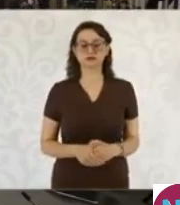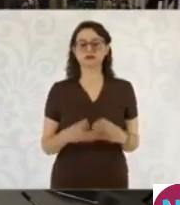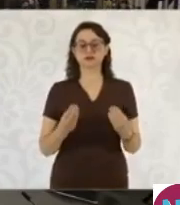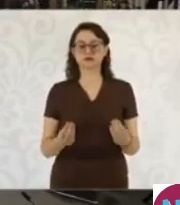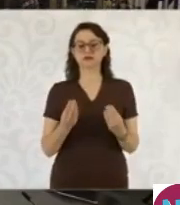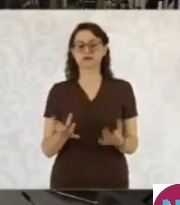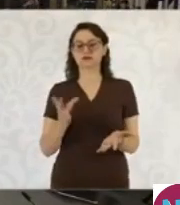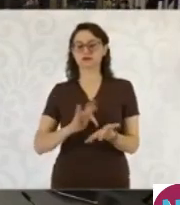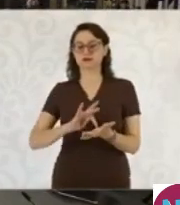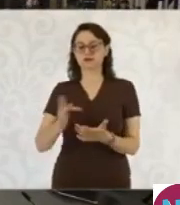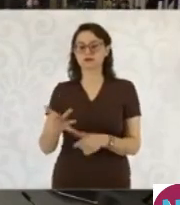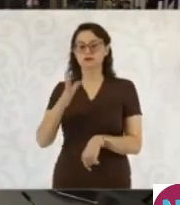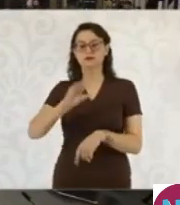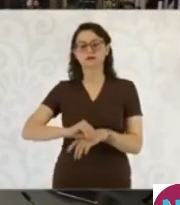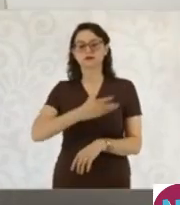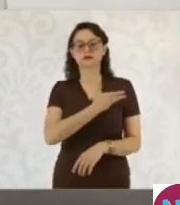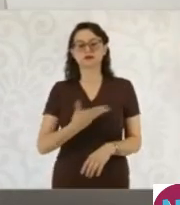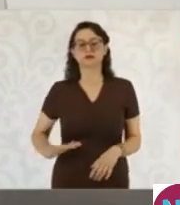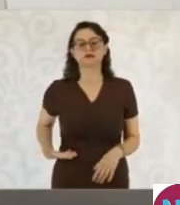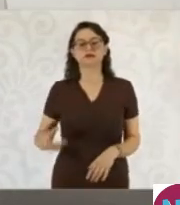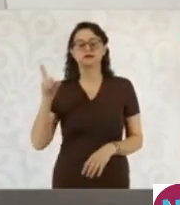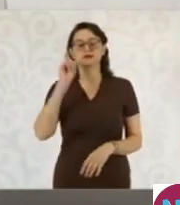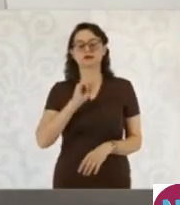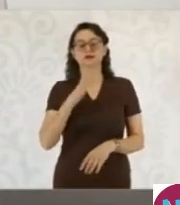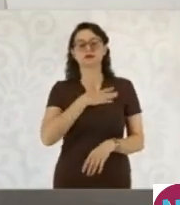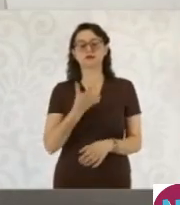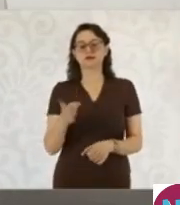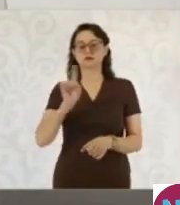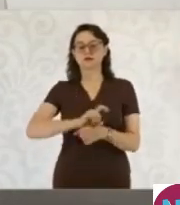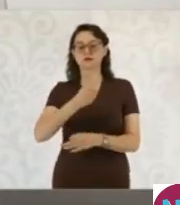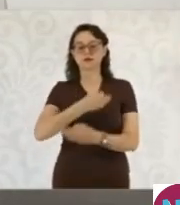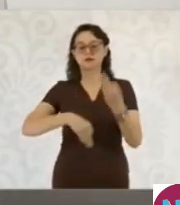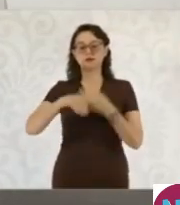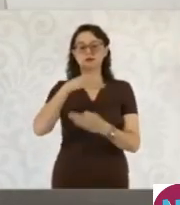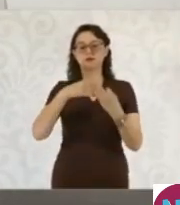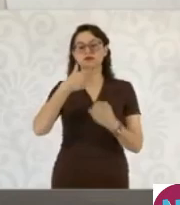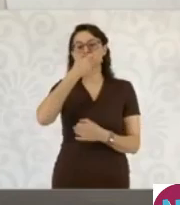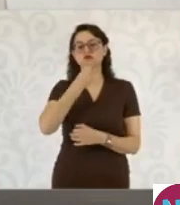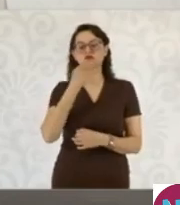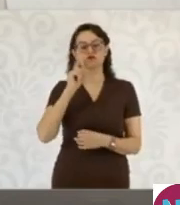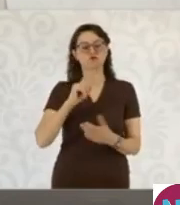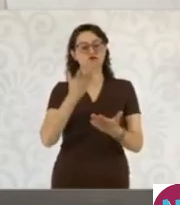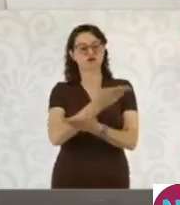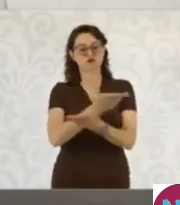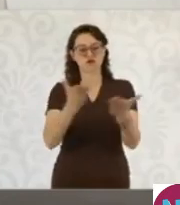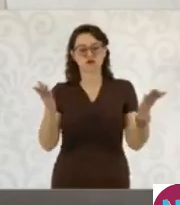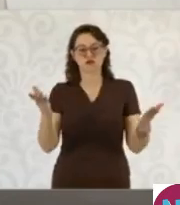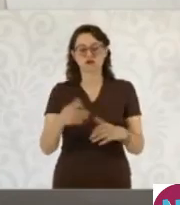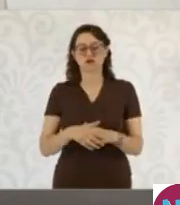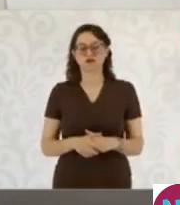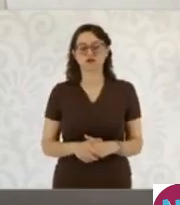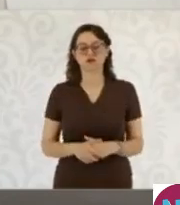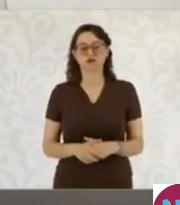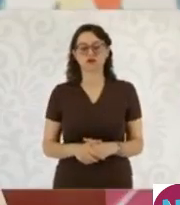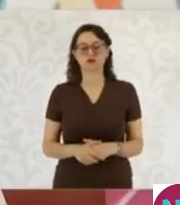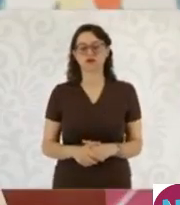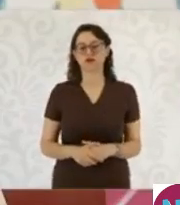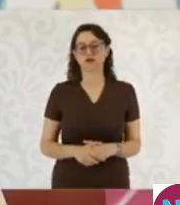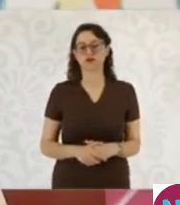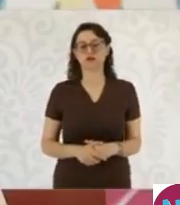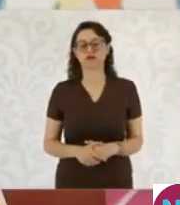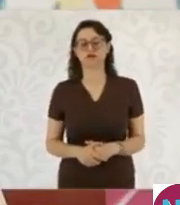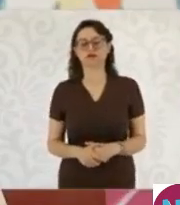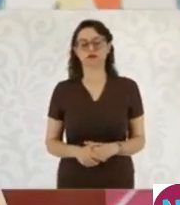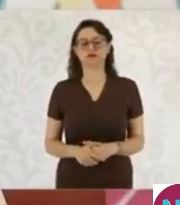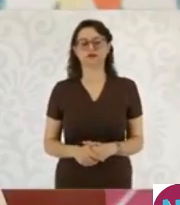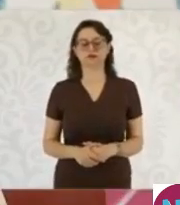Muchas gracias. Con su permiso, Presidenta, muy buenos días a todas y a todos, a los compañeros del sector. En días pasados, aquí en la Mañanera del